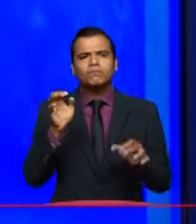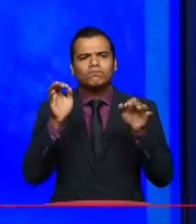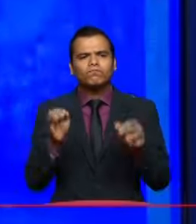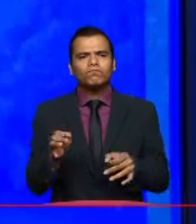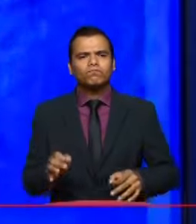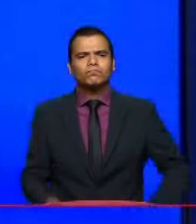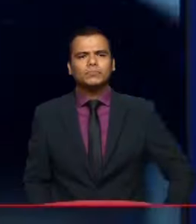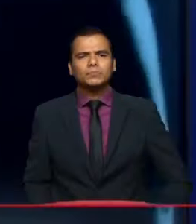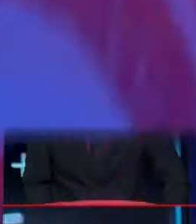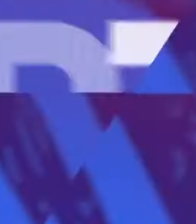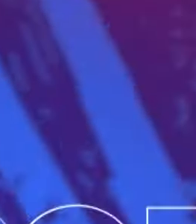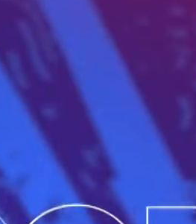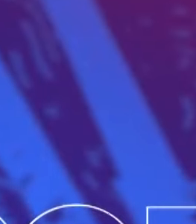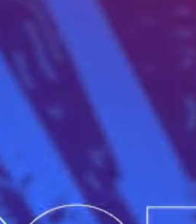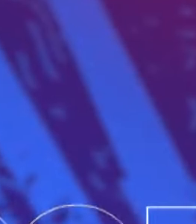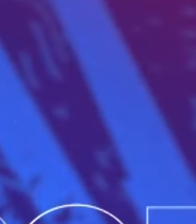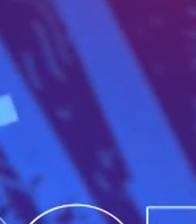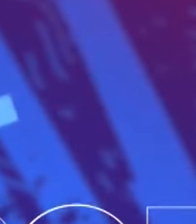inmediato.